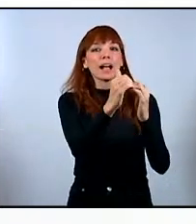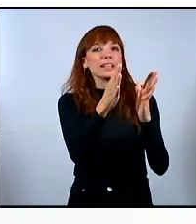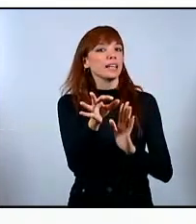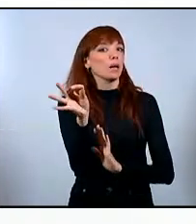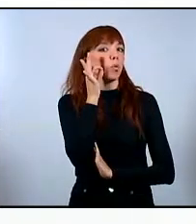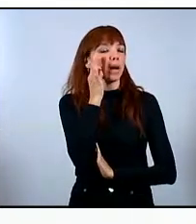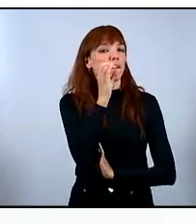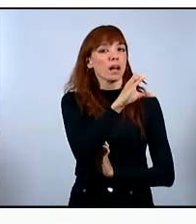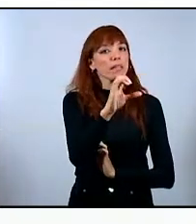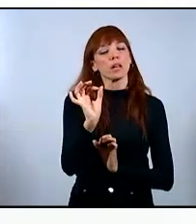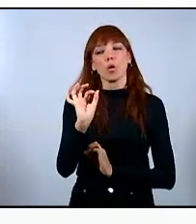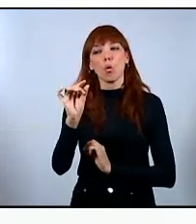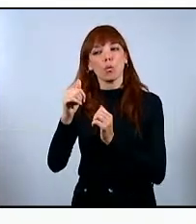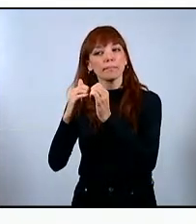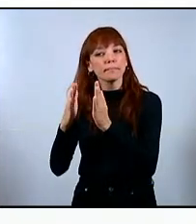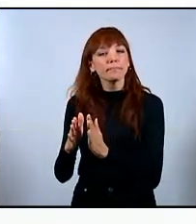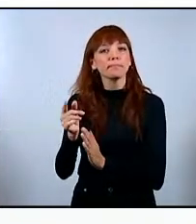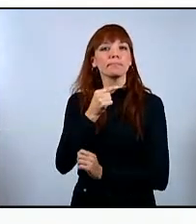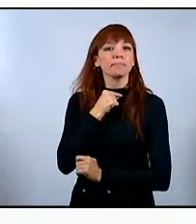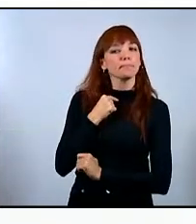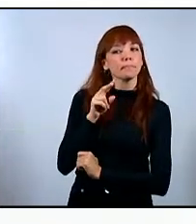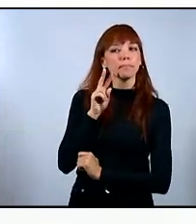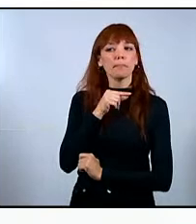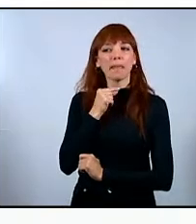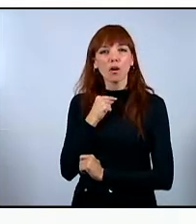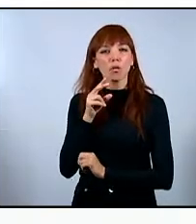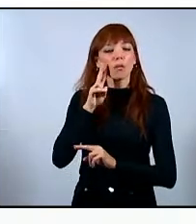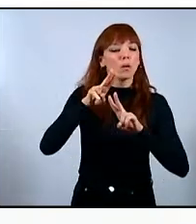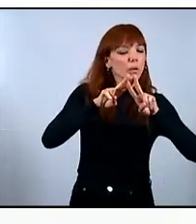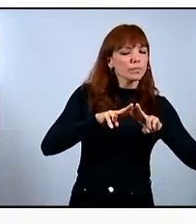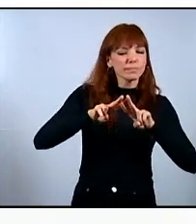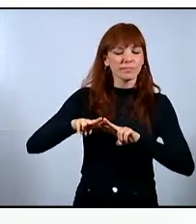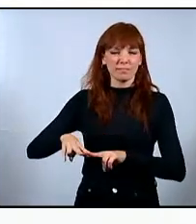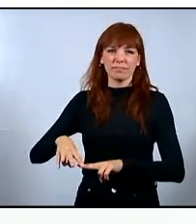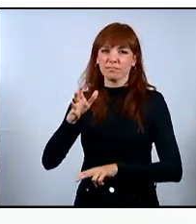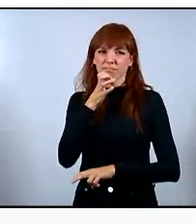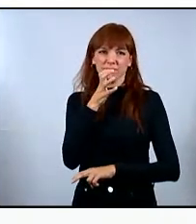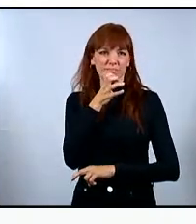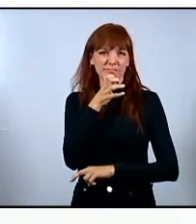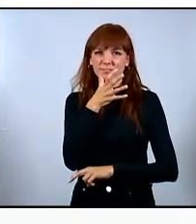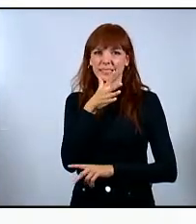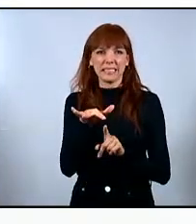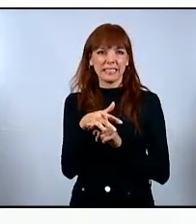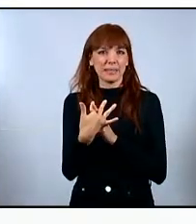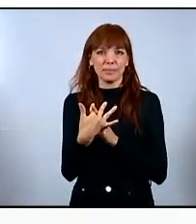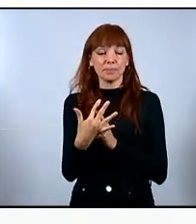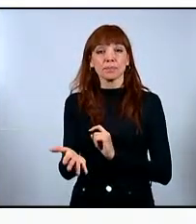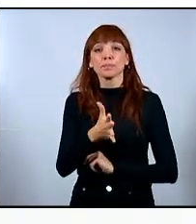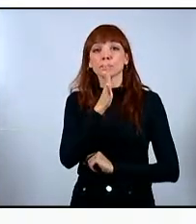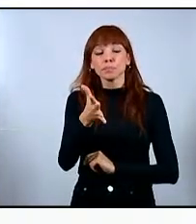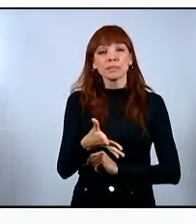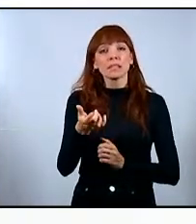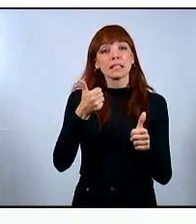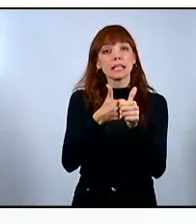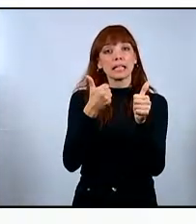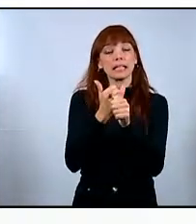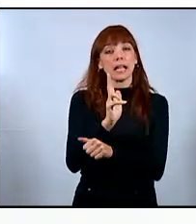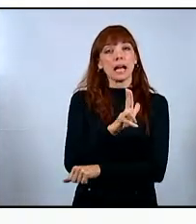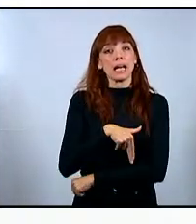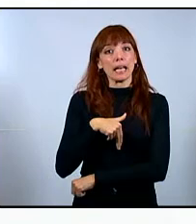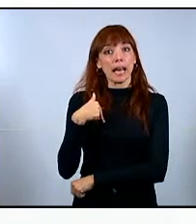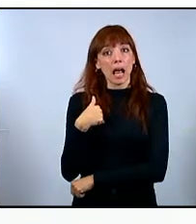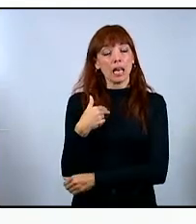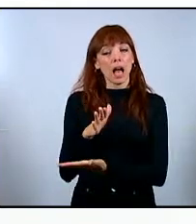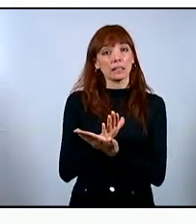de Cáceres como de Badajoz, se encuentran en muy mal estado. Por ello, la Secretaría General de Igualdad, a través del Instituto